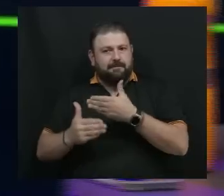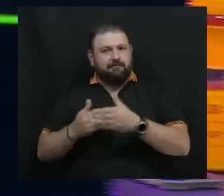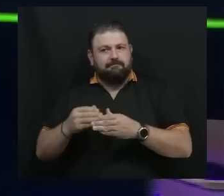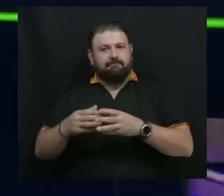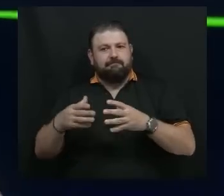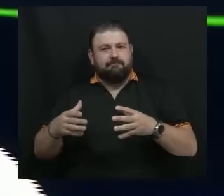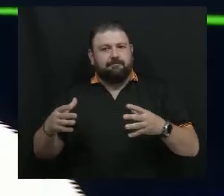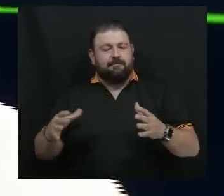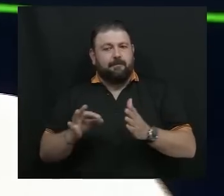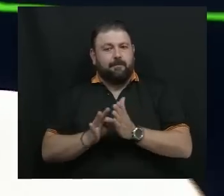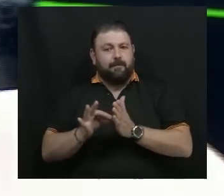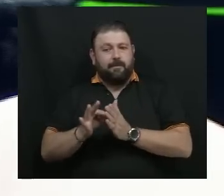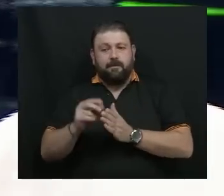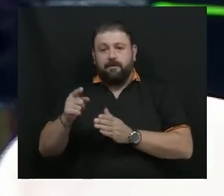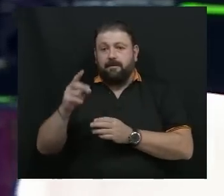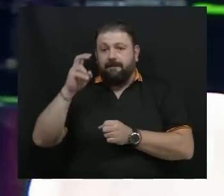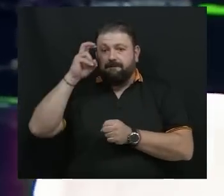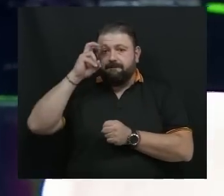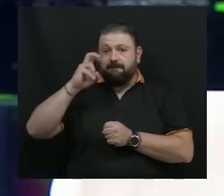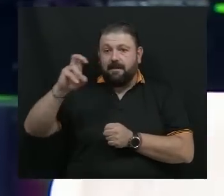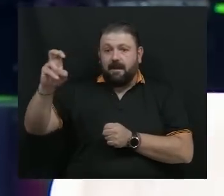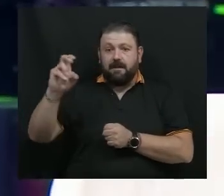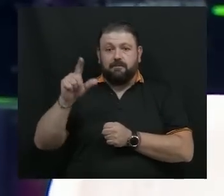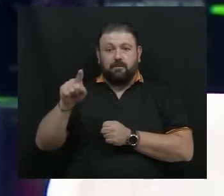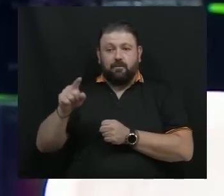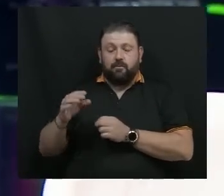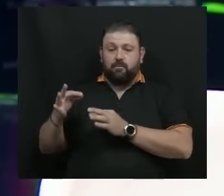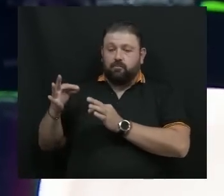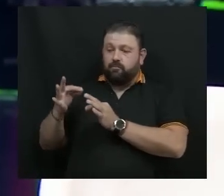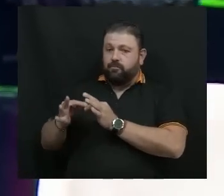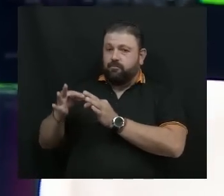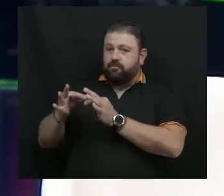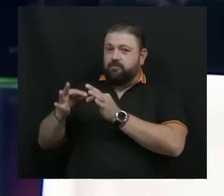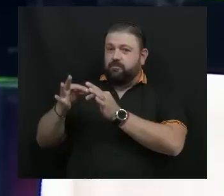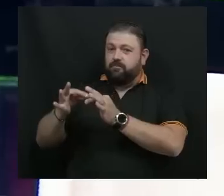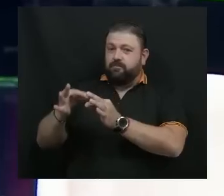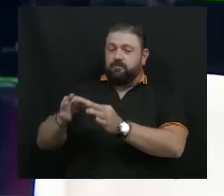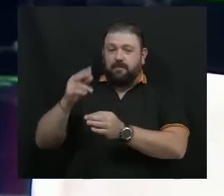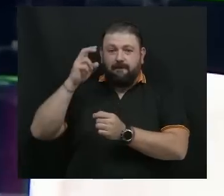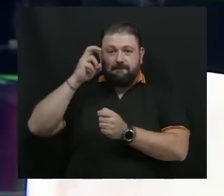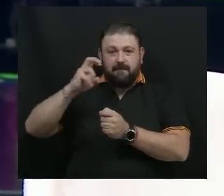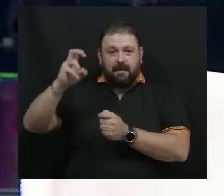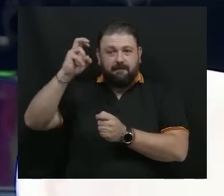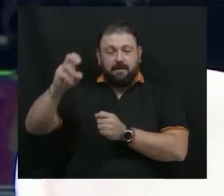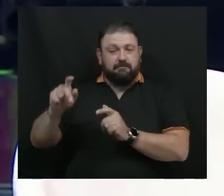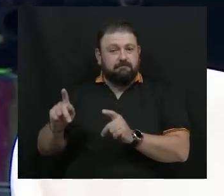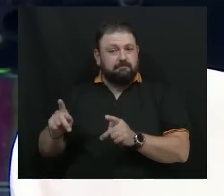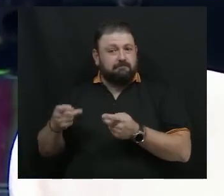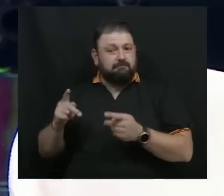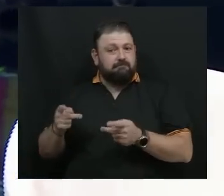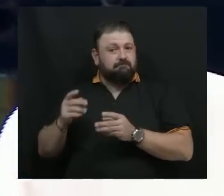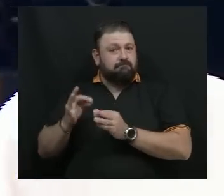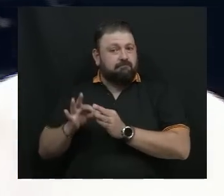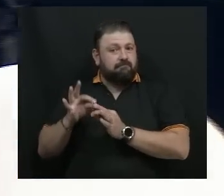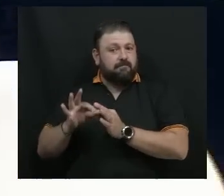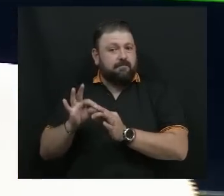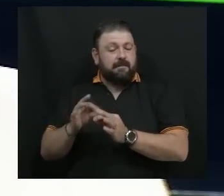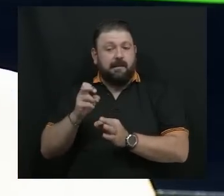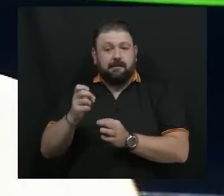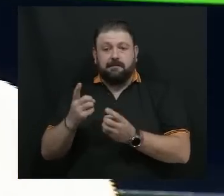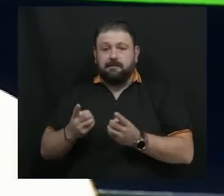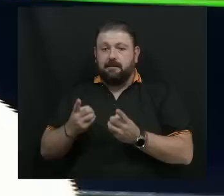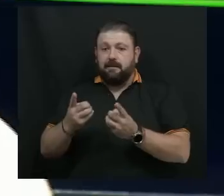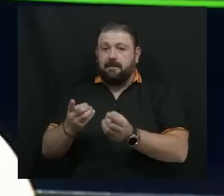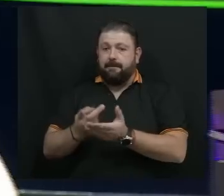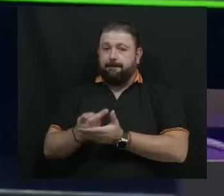viajes, cuando eres constante. Analiza el comportamiento que premia los bonos y el comportamiento que premia el viaje.